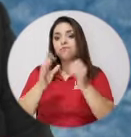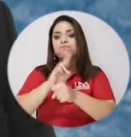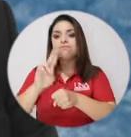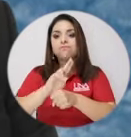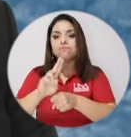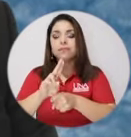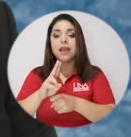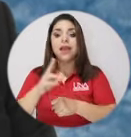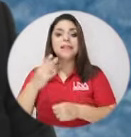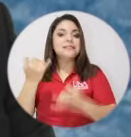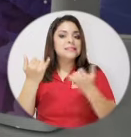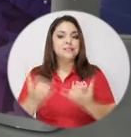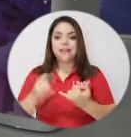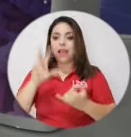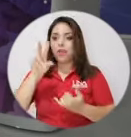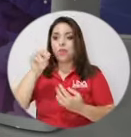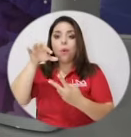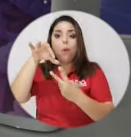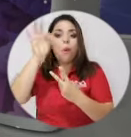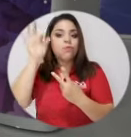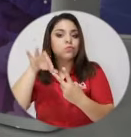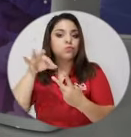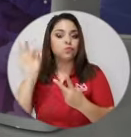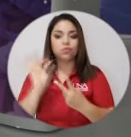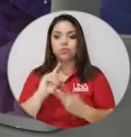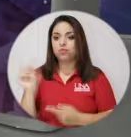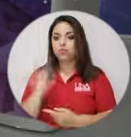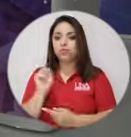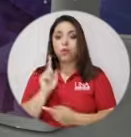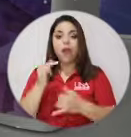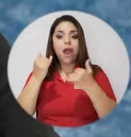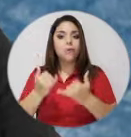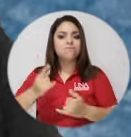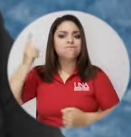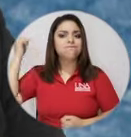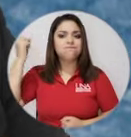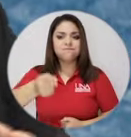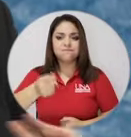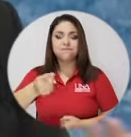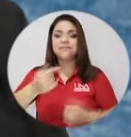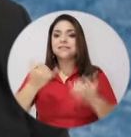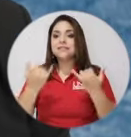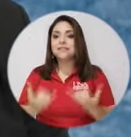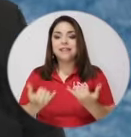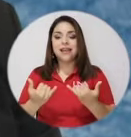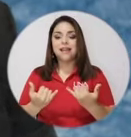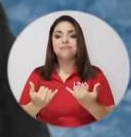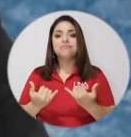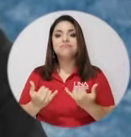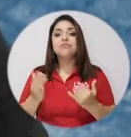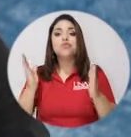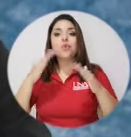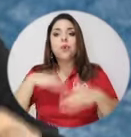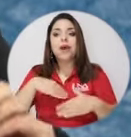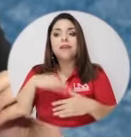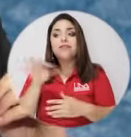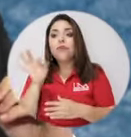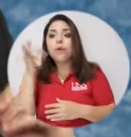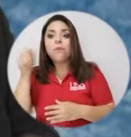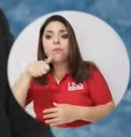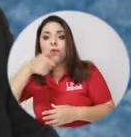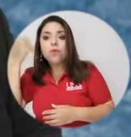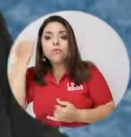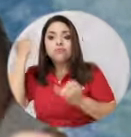cuestión opcional, ¿verdad? Ya de pronto ya no había opción al papel, ya no había opción a la presencialidad física y